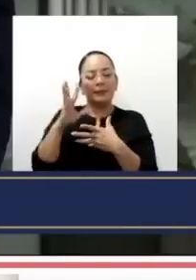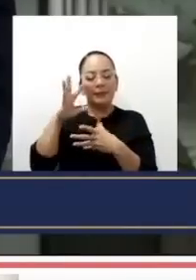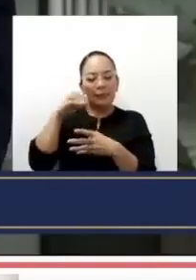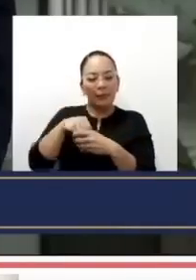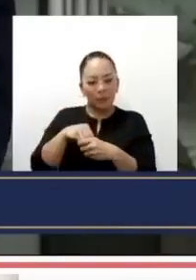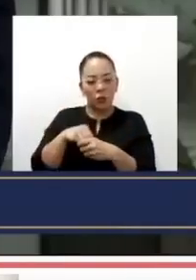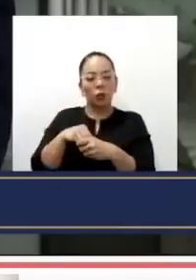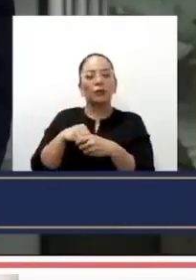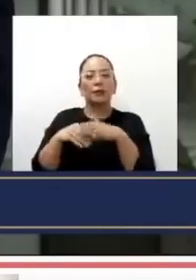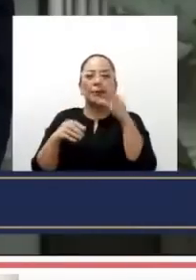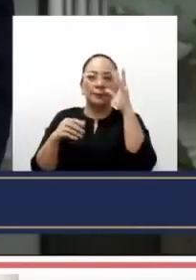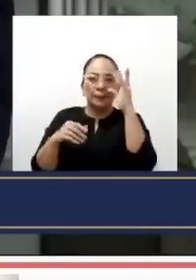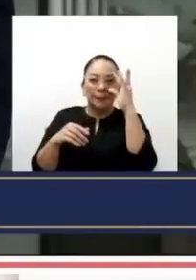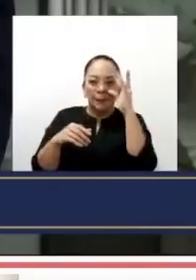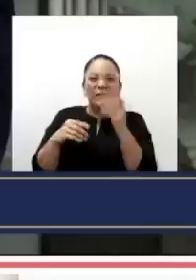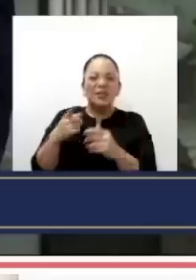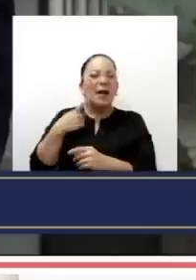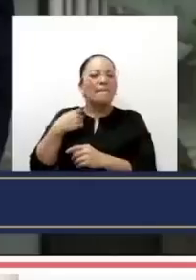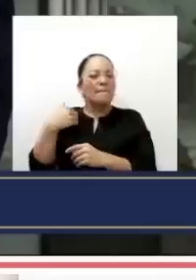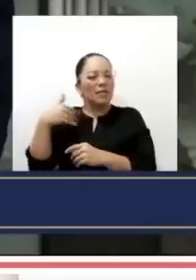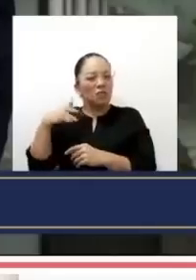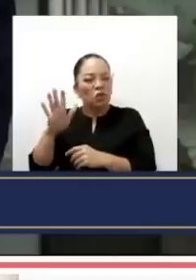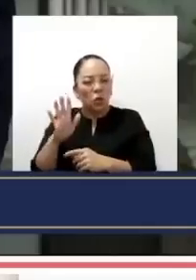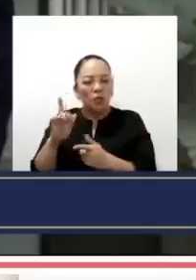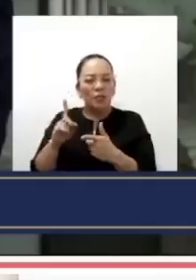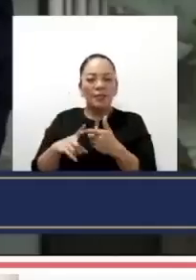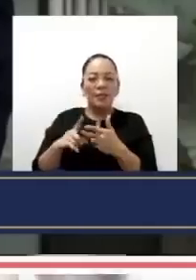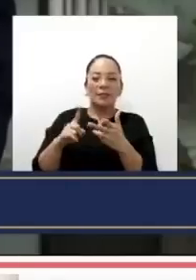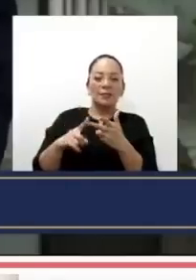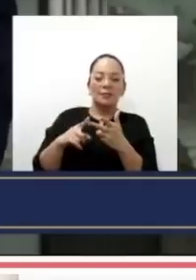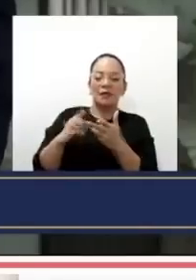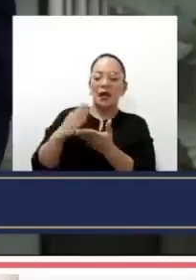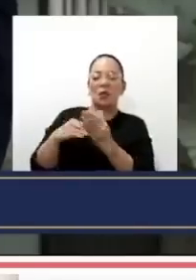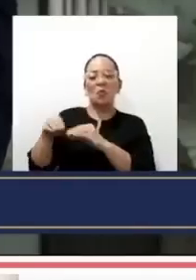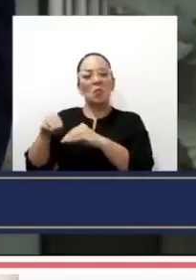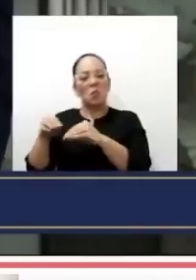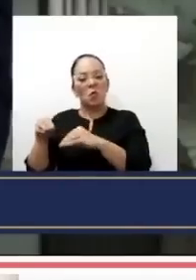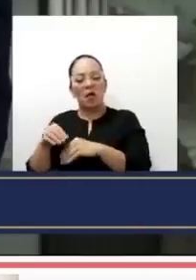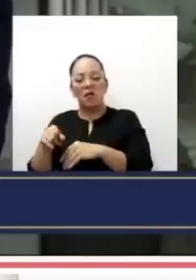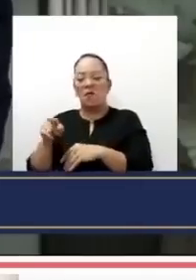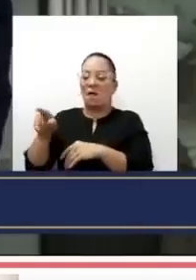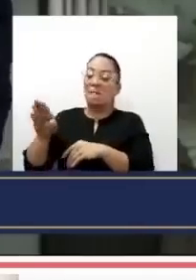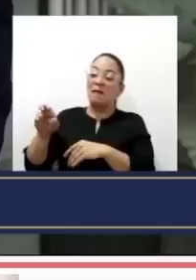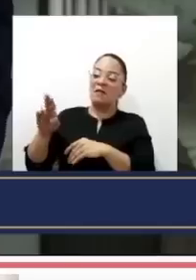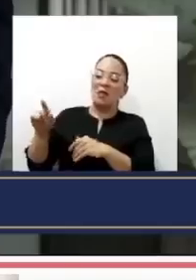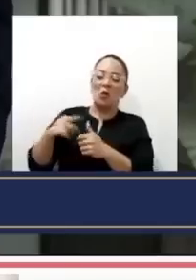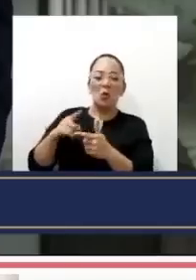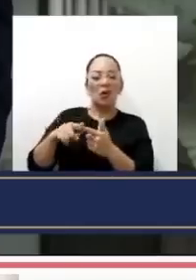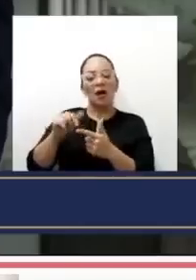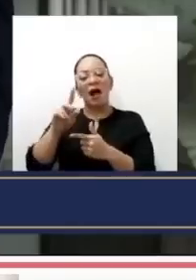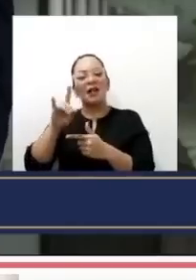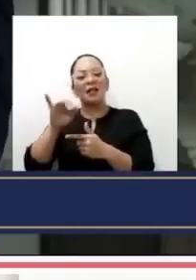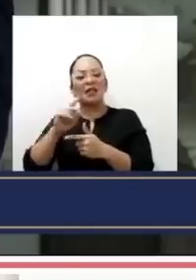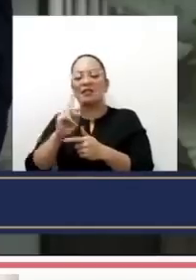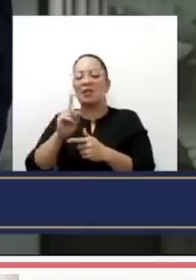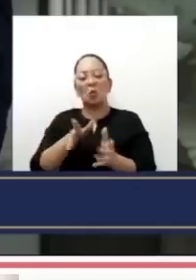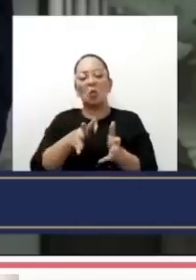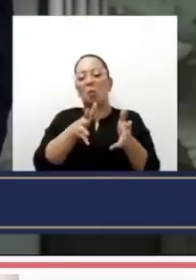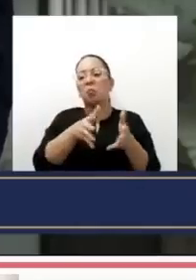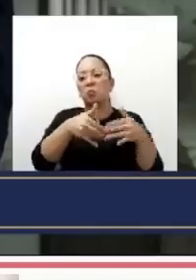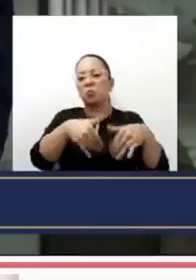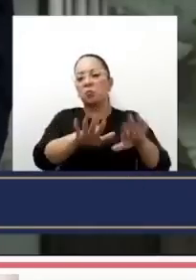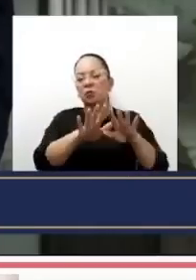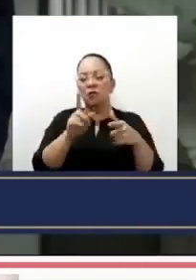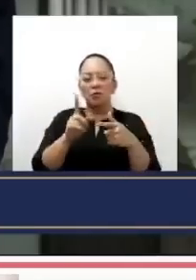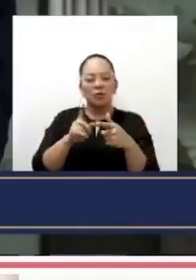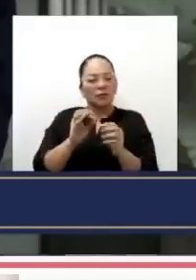intervenciones totalmente caprichosas. En esto me muevo, sí, en Barrenador, en Aldesa lo dejo por años, y